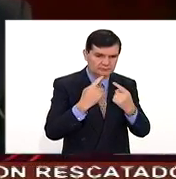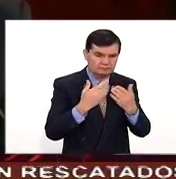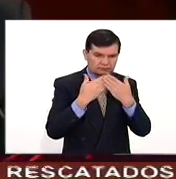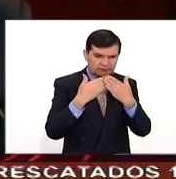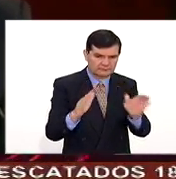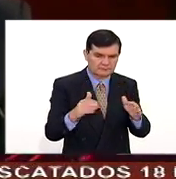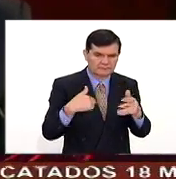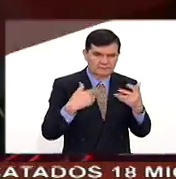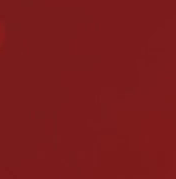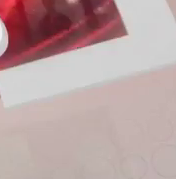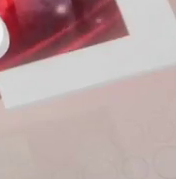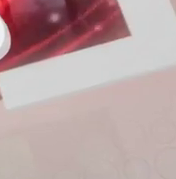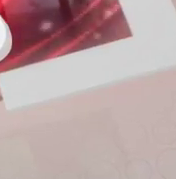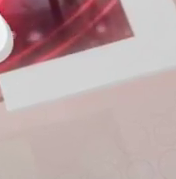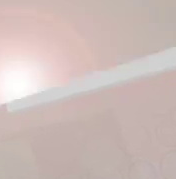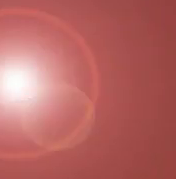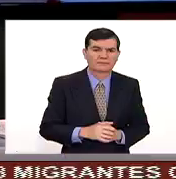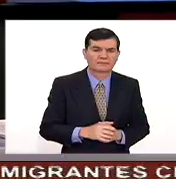al que aspiramos.